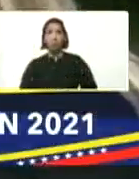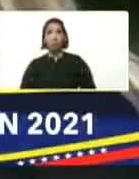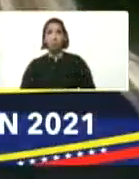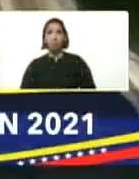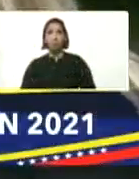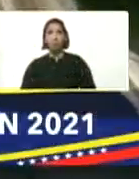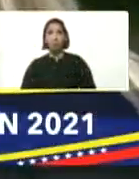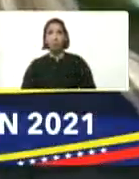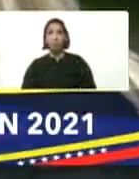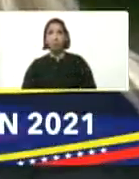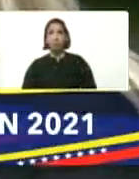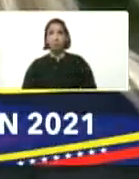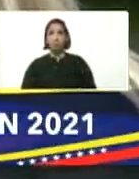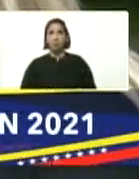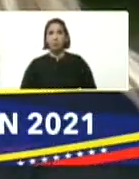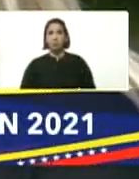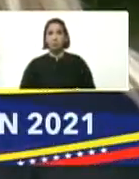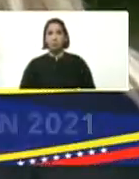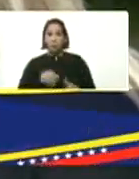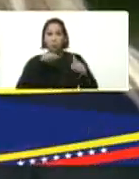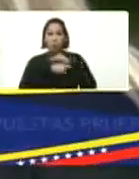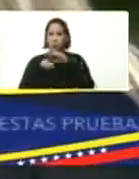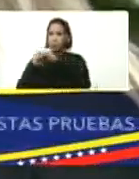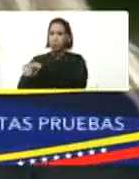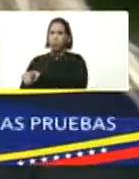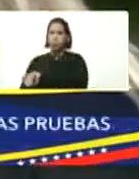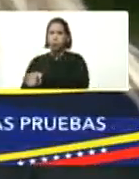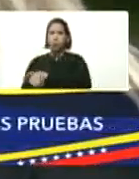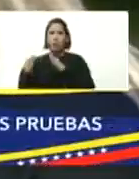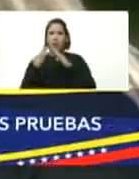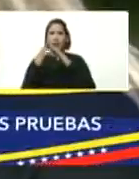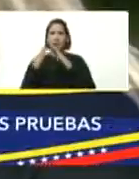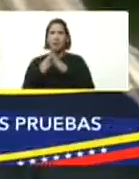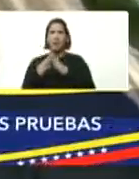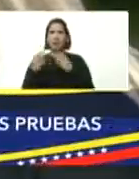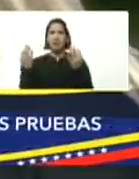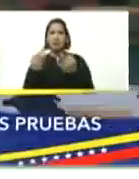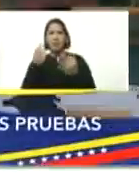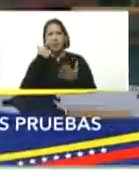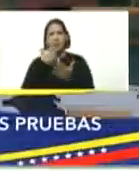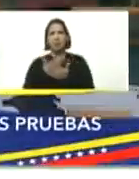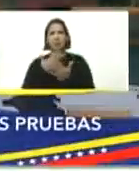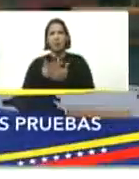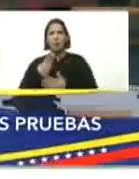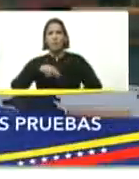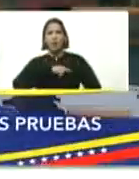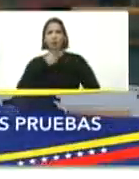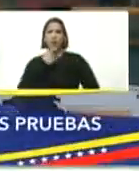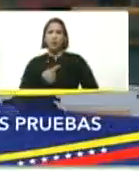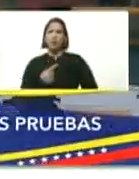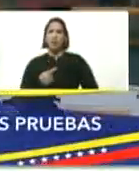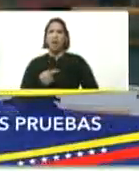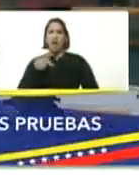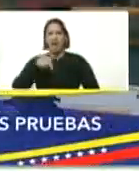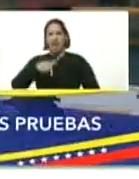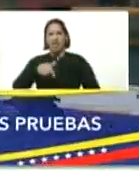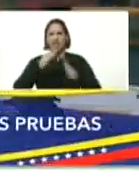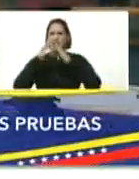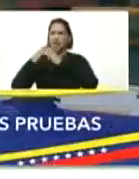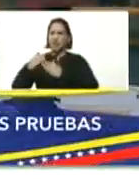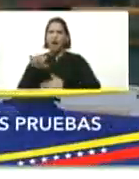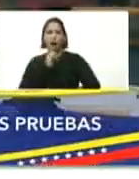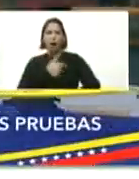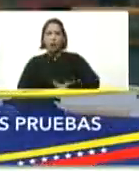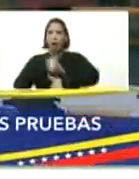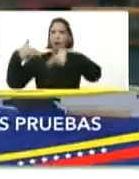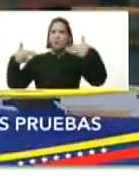no estábamos presos nos estaban allanando las casas y siempre con un testigo falso que llegaba y decía que hay armas.